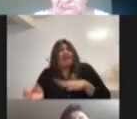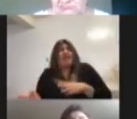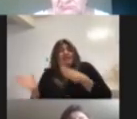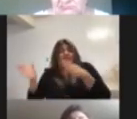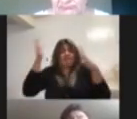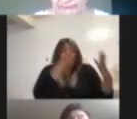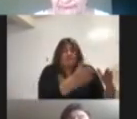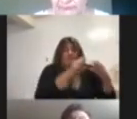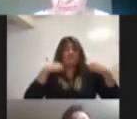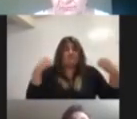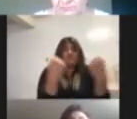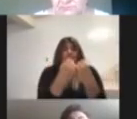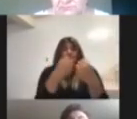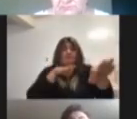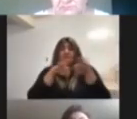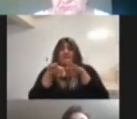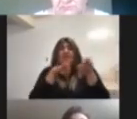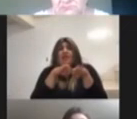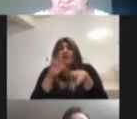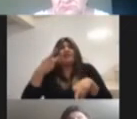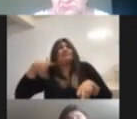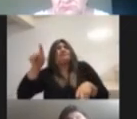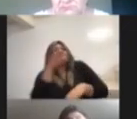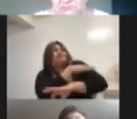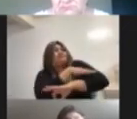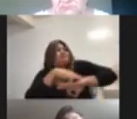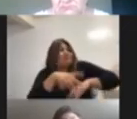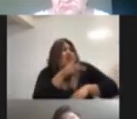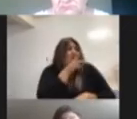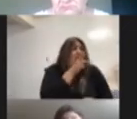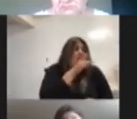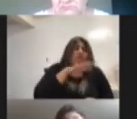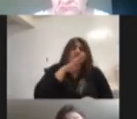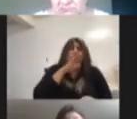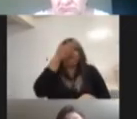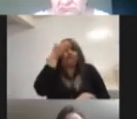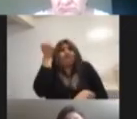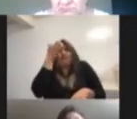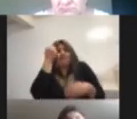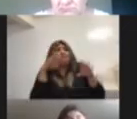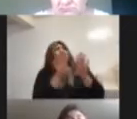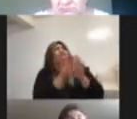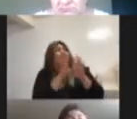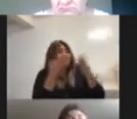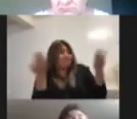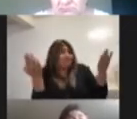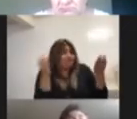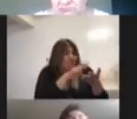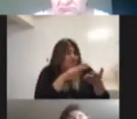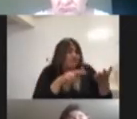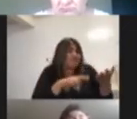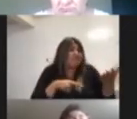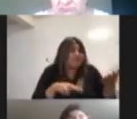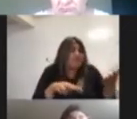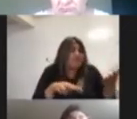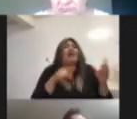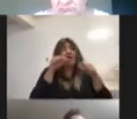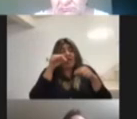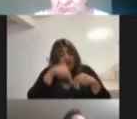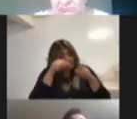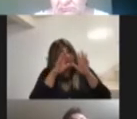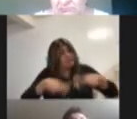los niños saben con claridad qué es lo que van a aprender en esa clase. Por lo tanto, es muy